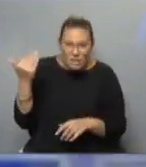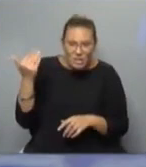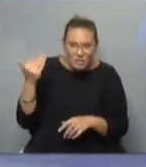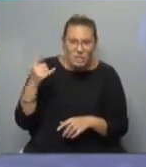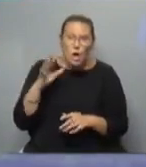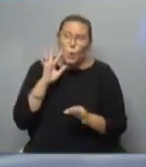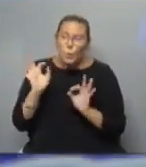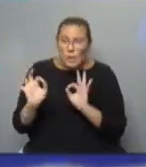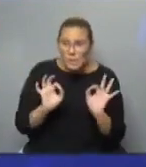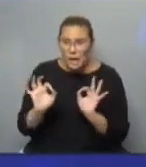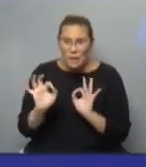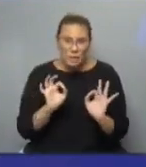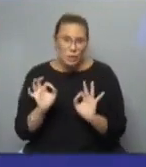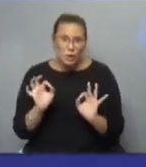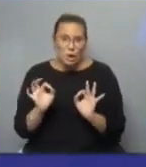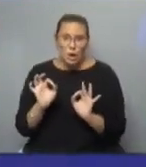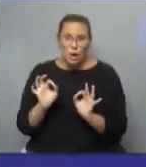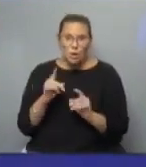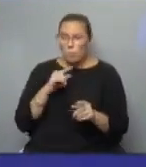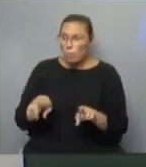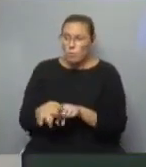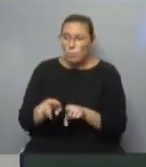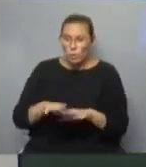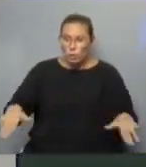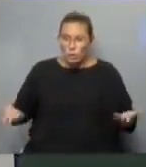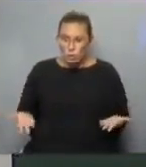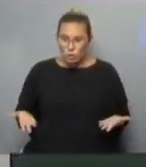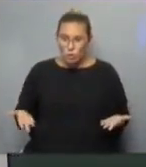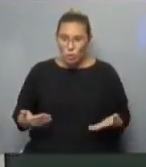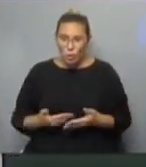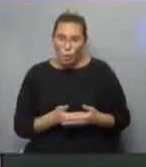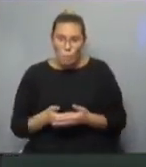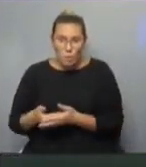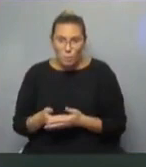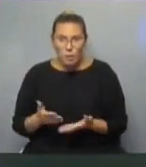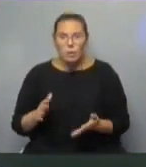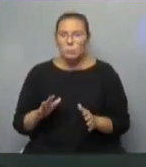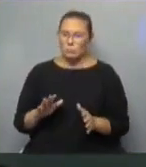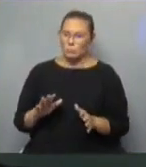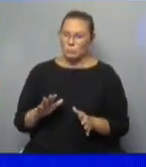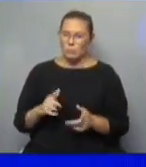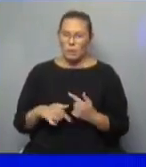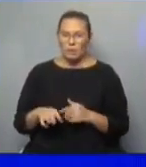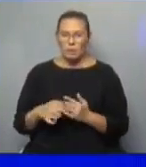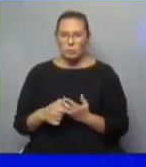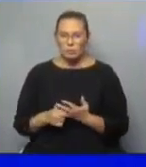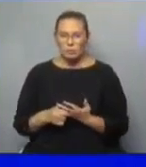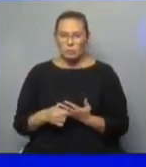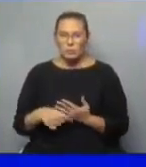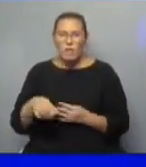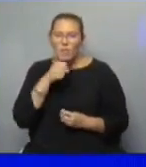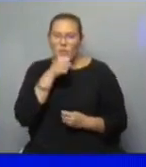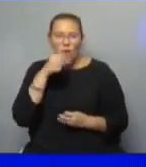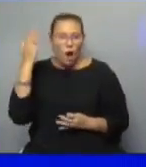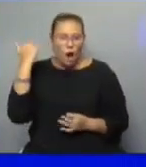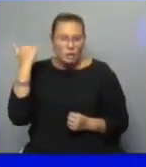que no, cuidado, te infantilizan como claro. Si fueras un bebé, una persona. Entonces, a esa, creo que los viejos de